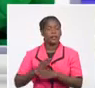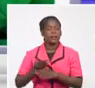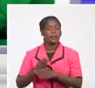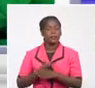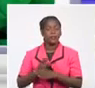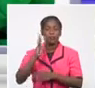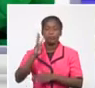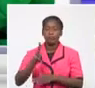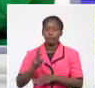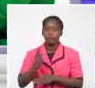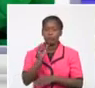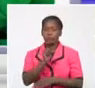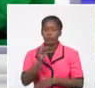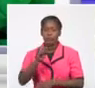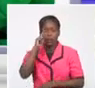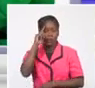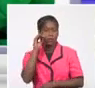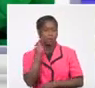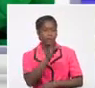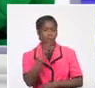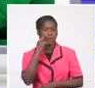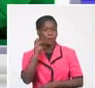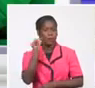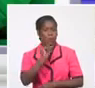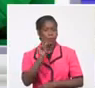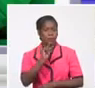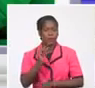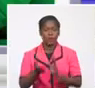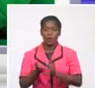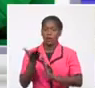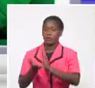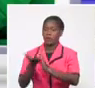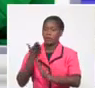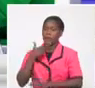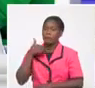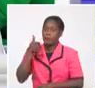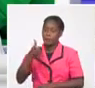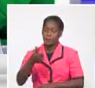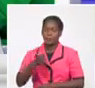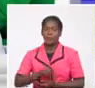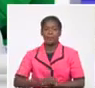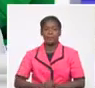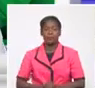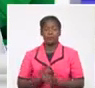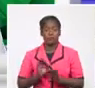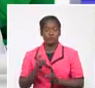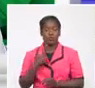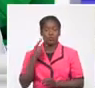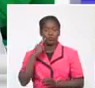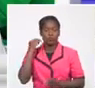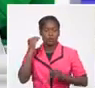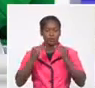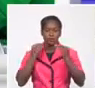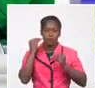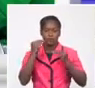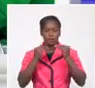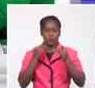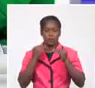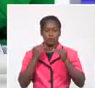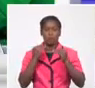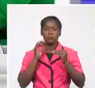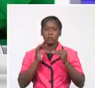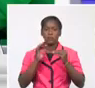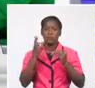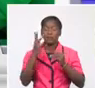de activos pues siga disminuyendo y como hemos visto ya llevamos 3 días por debajo